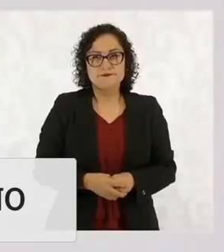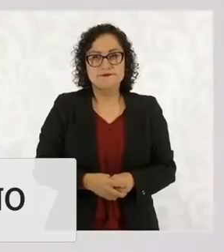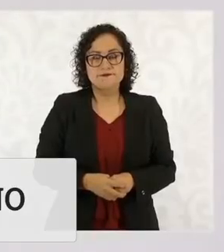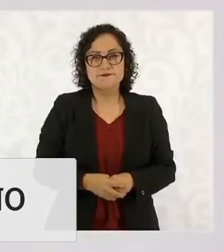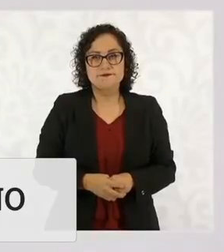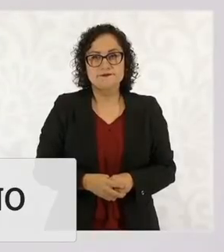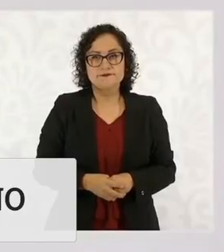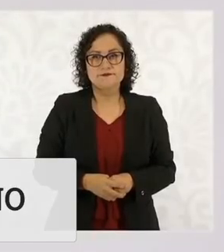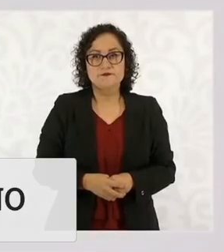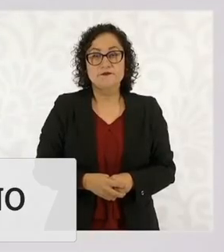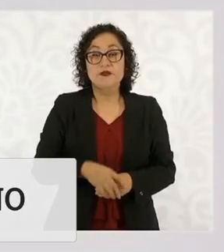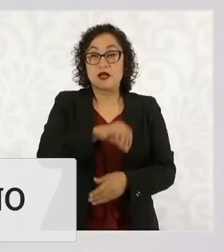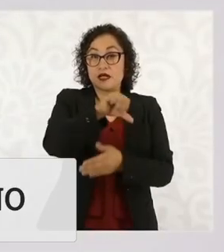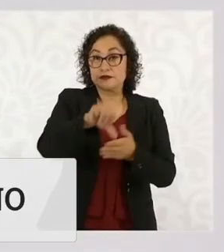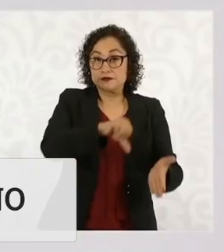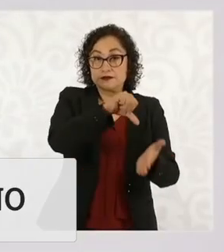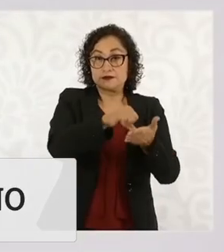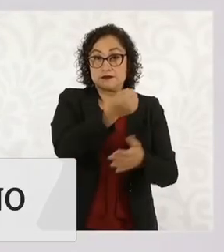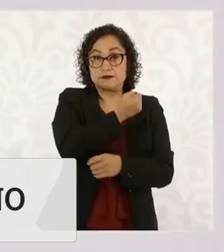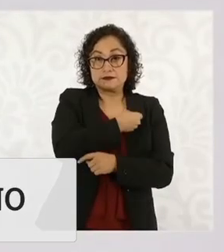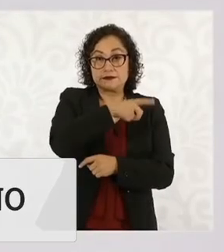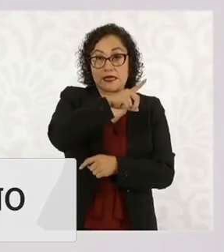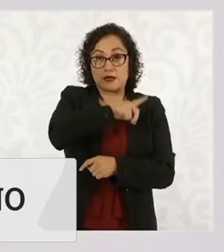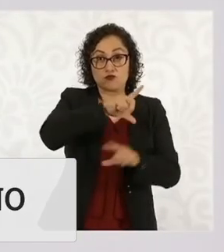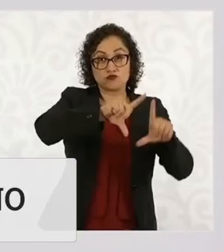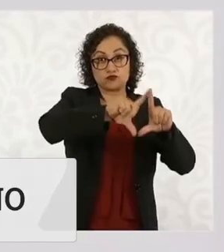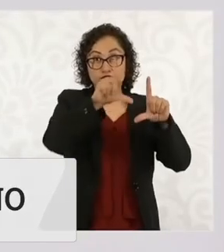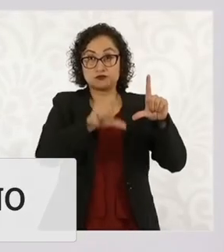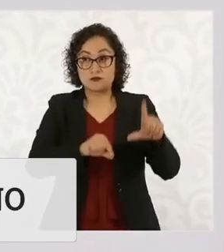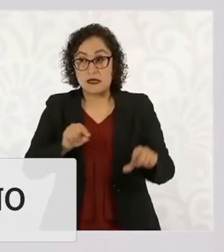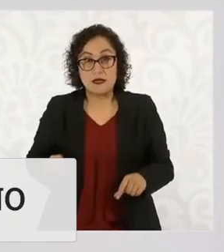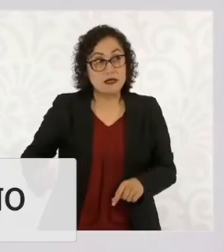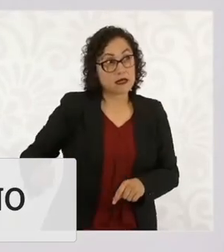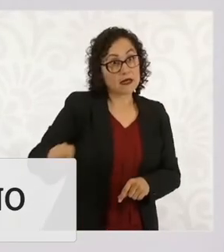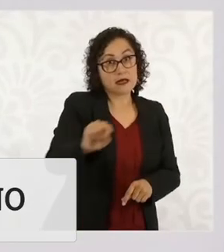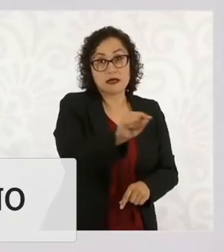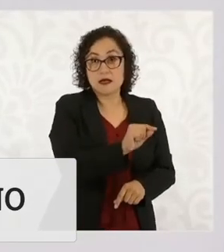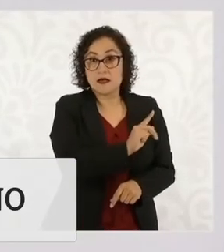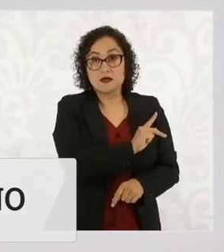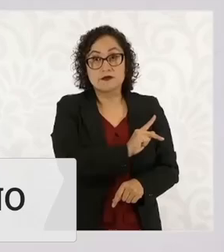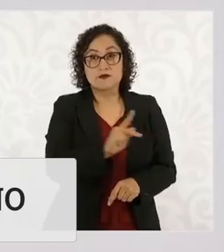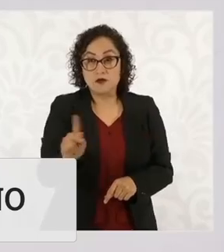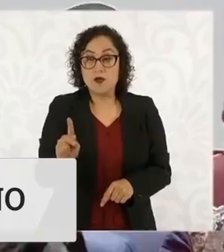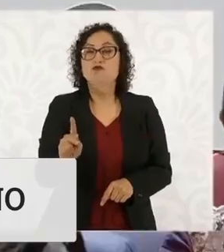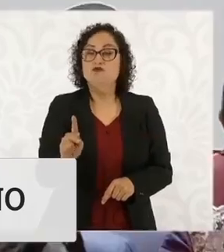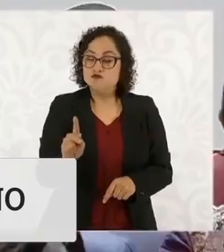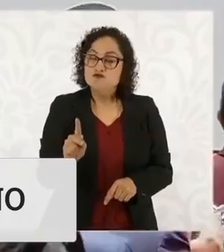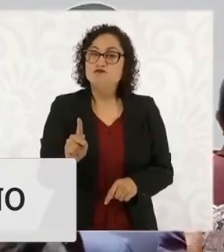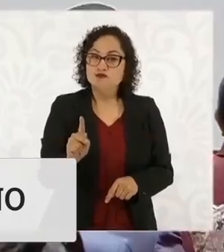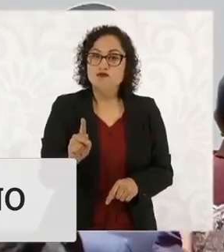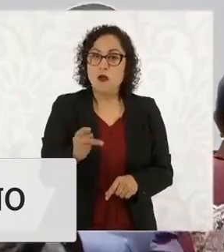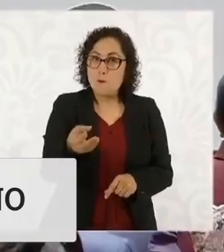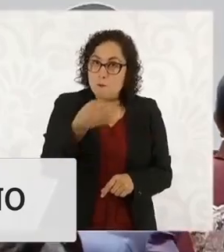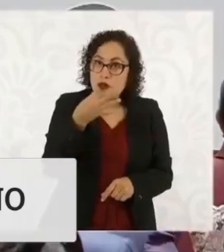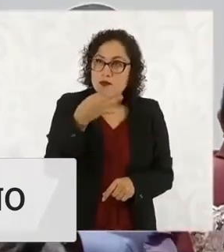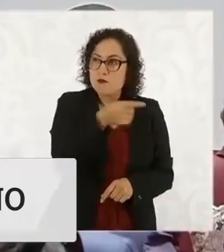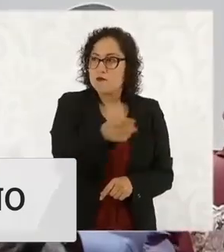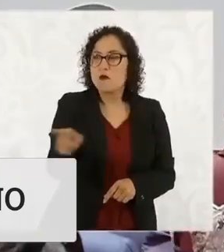Y en todos los centros de salud y hospitales ya están por encima del 90% de